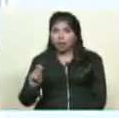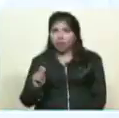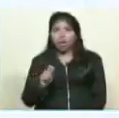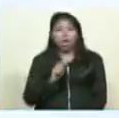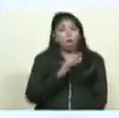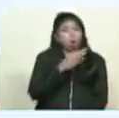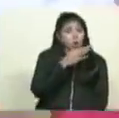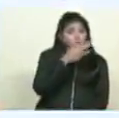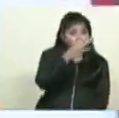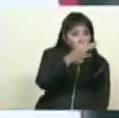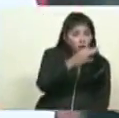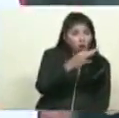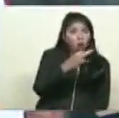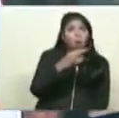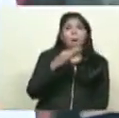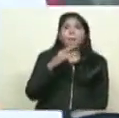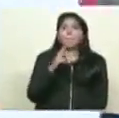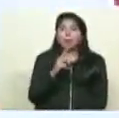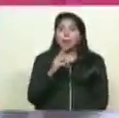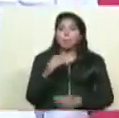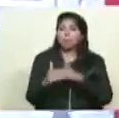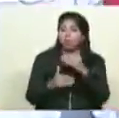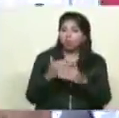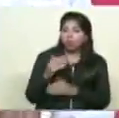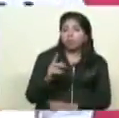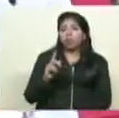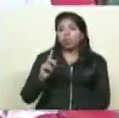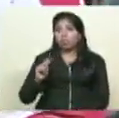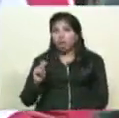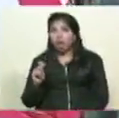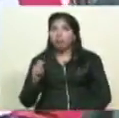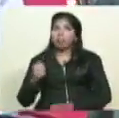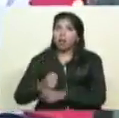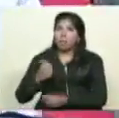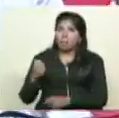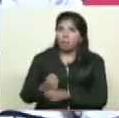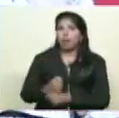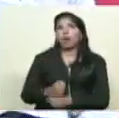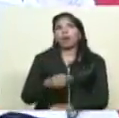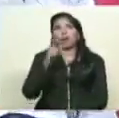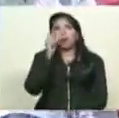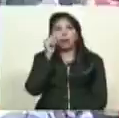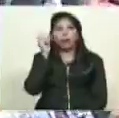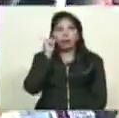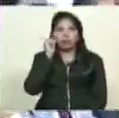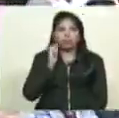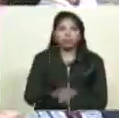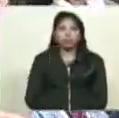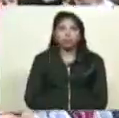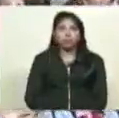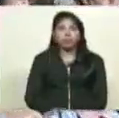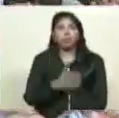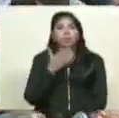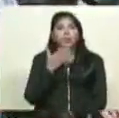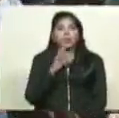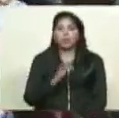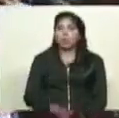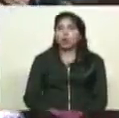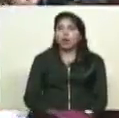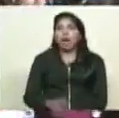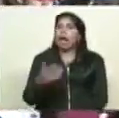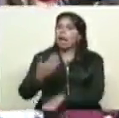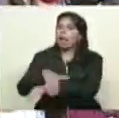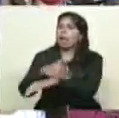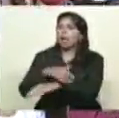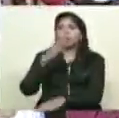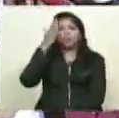Consejos Productivos de Trabajadores y Trabajadoras. CPT. Así como uno dice en la calle, los CLAP. Todo